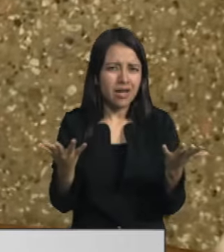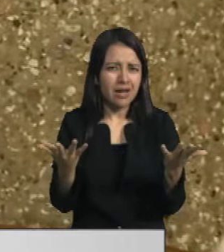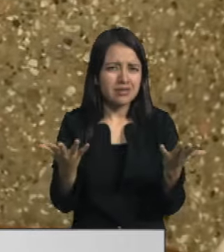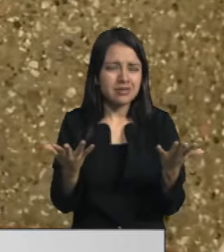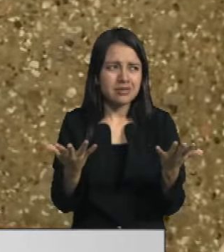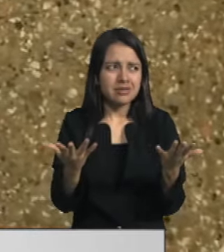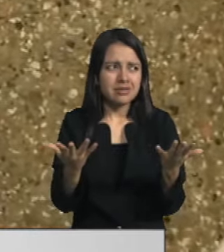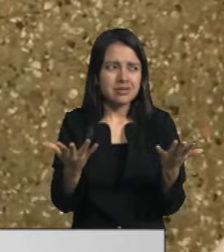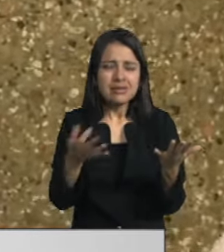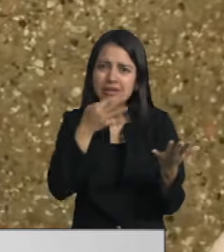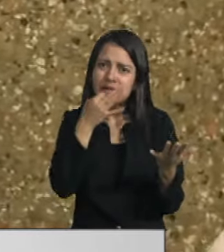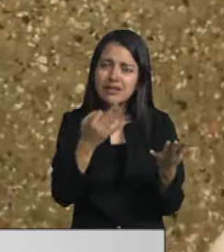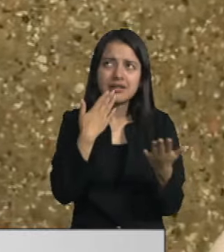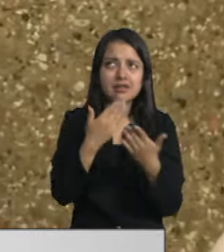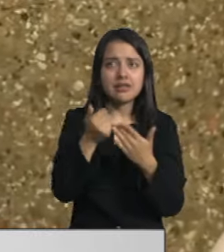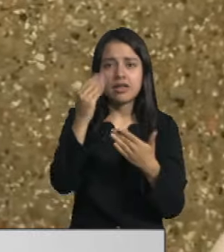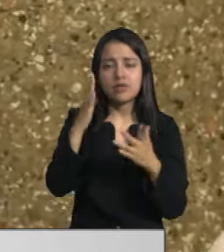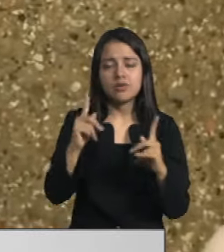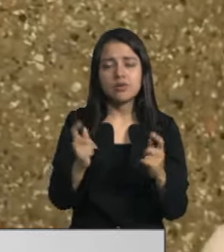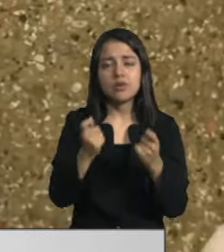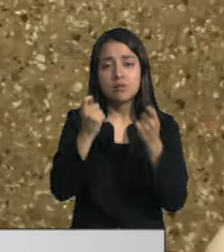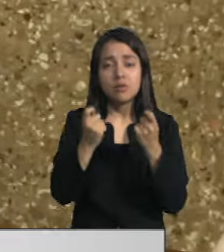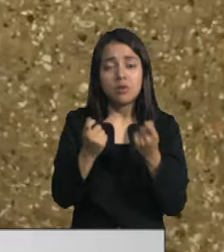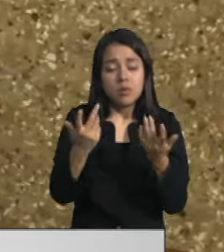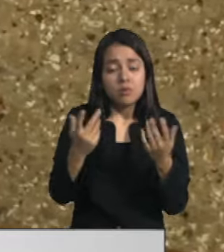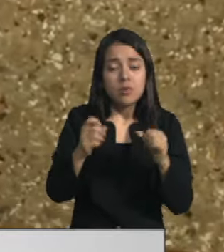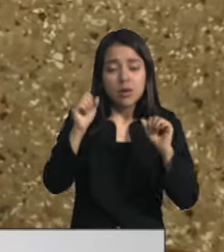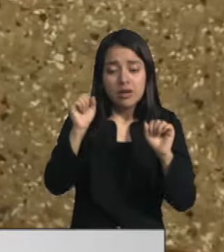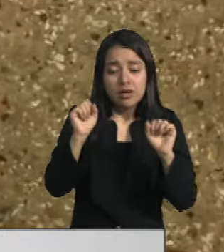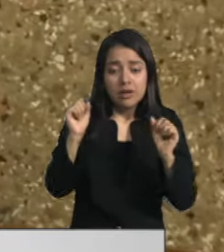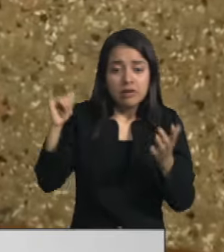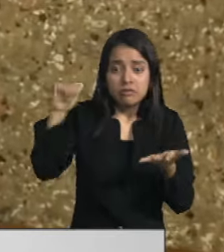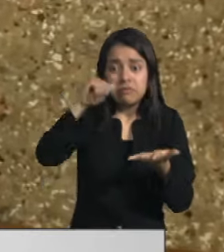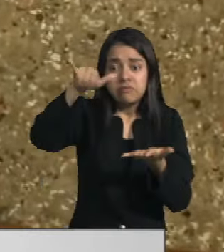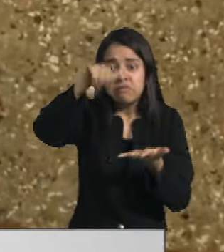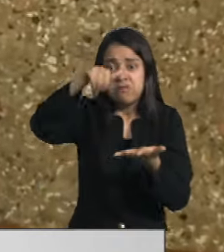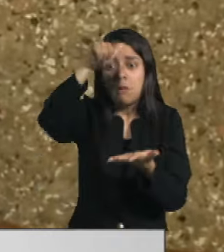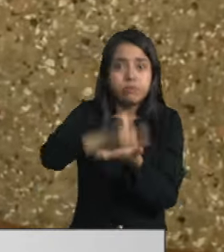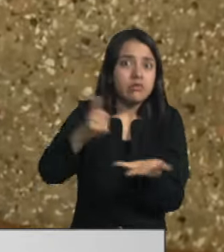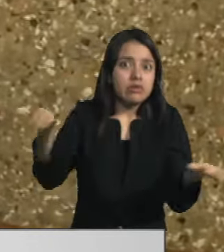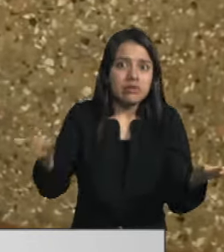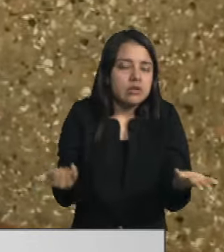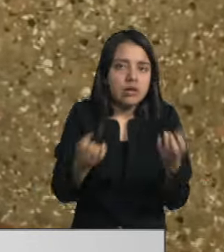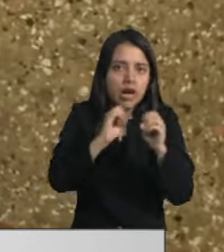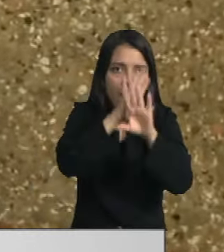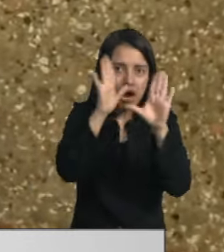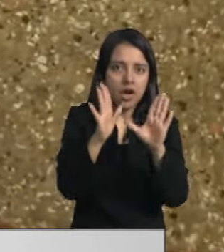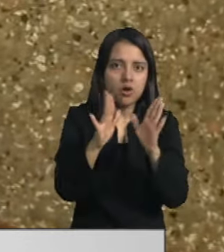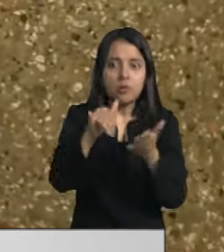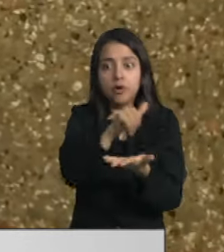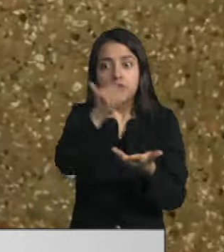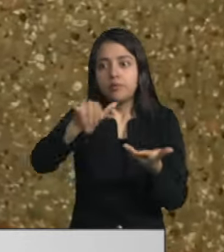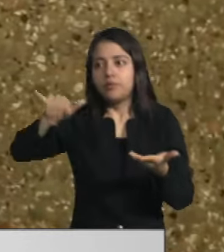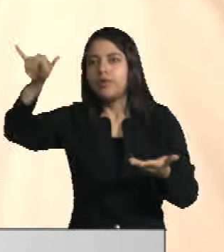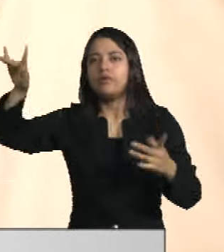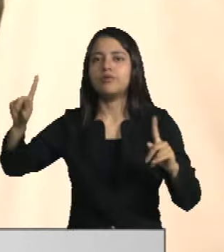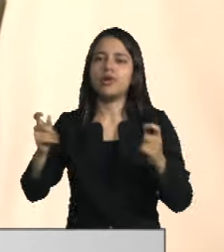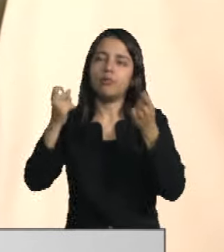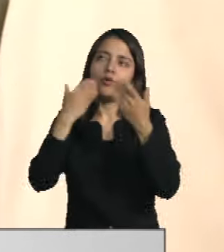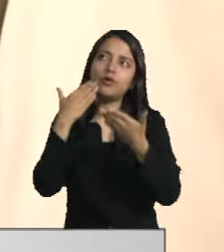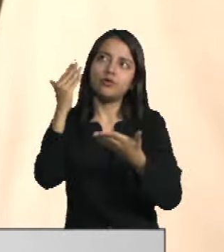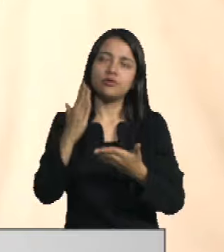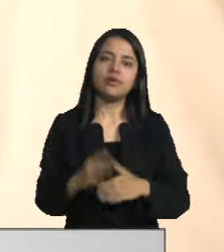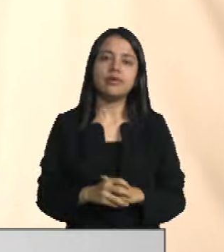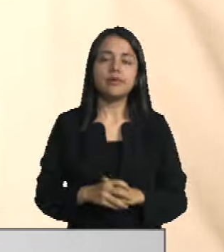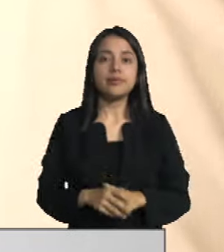que le damos gracias a Dios por habernos sacado en bien de ese momento tan difícil. De